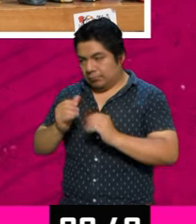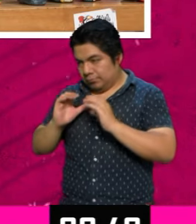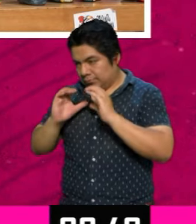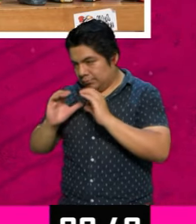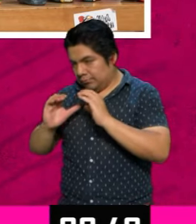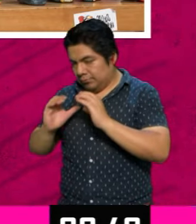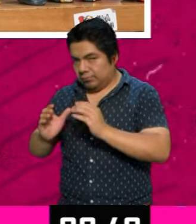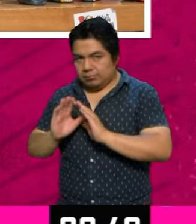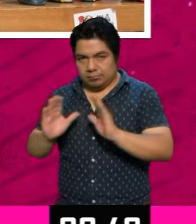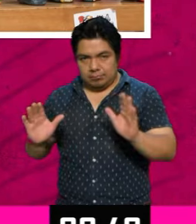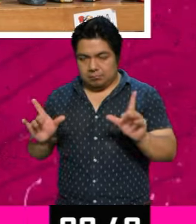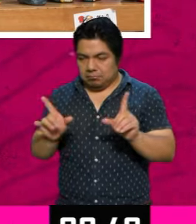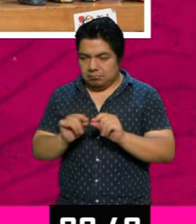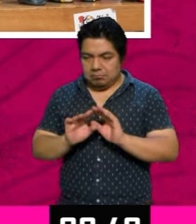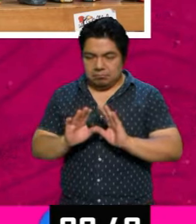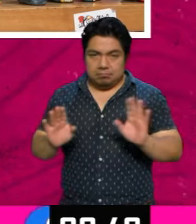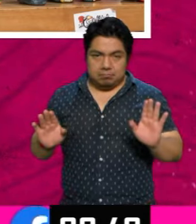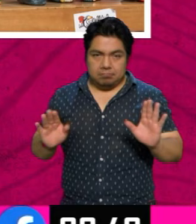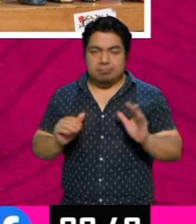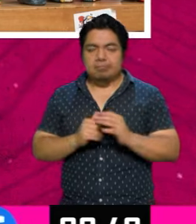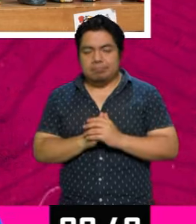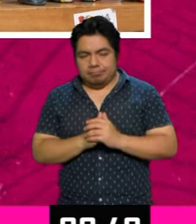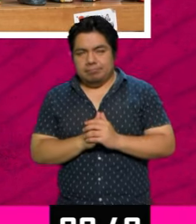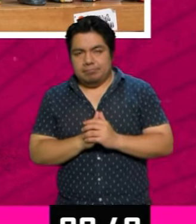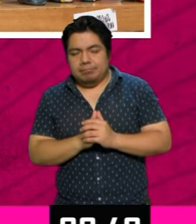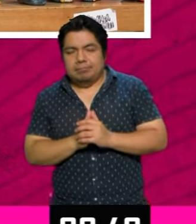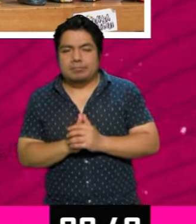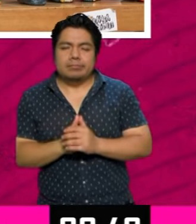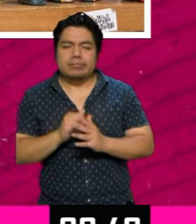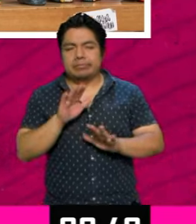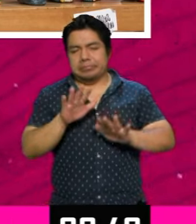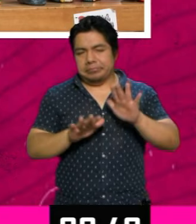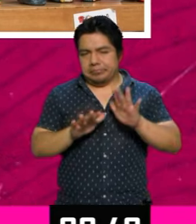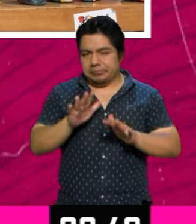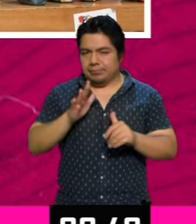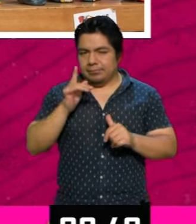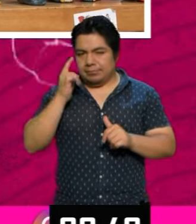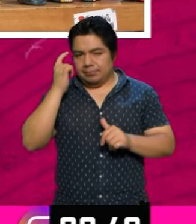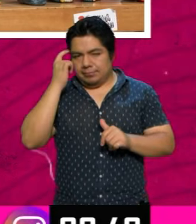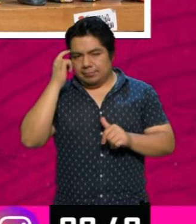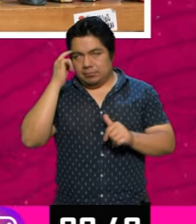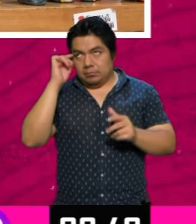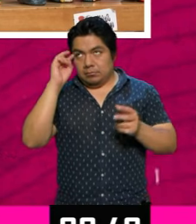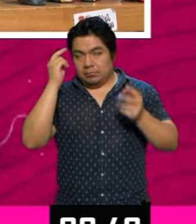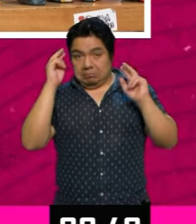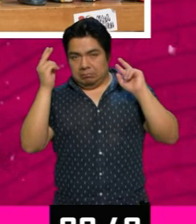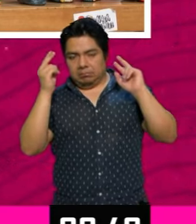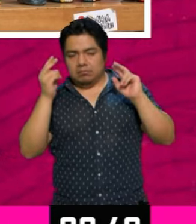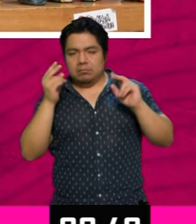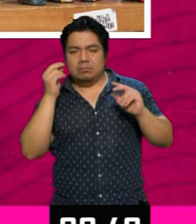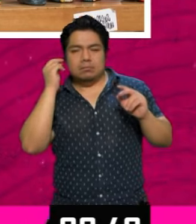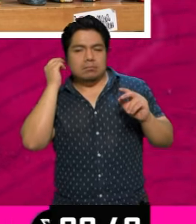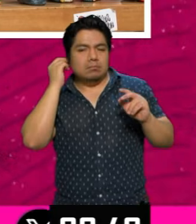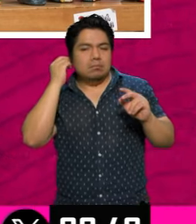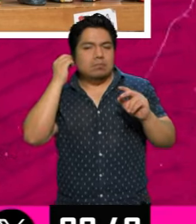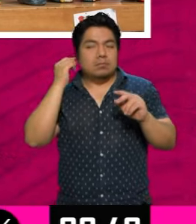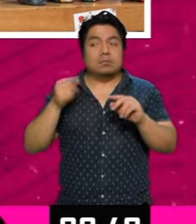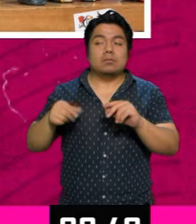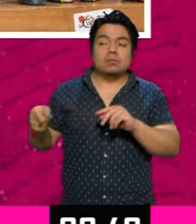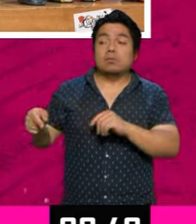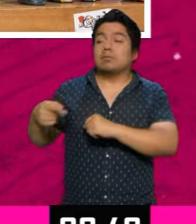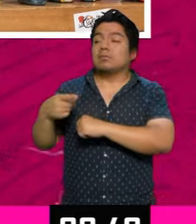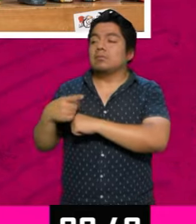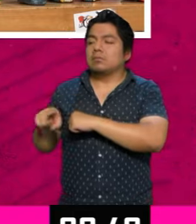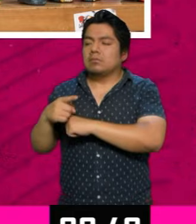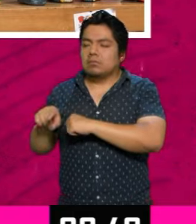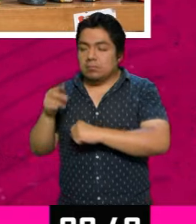de simple o así de complejo. Obviamente puede haber mentes, ya medio chueconas, que prefieren el daño del otro. Aquí